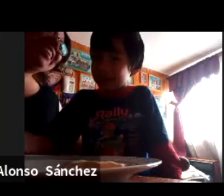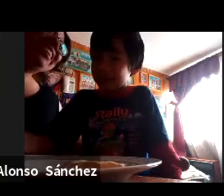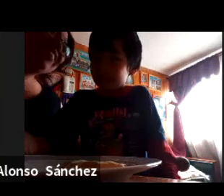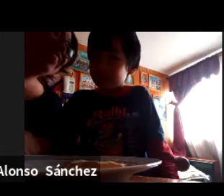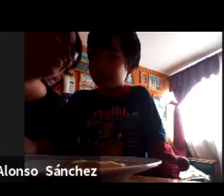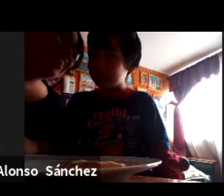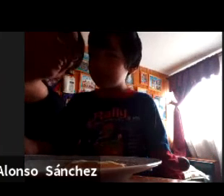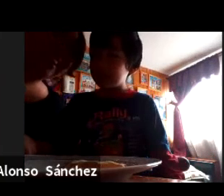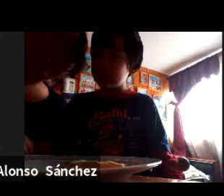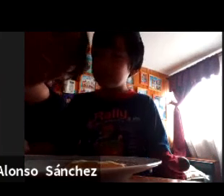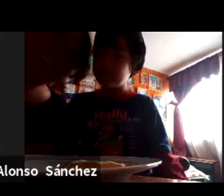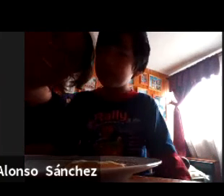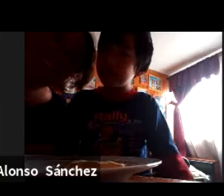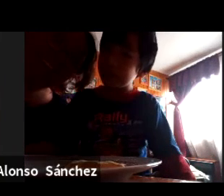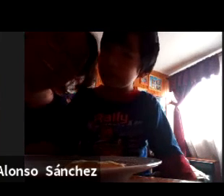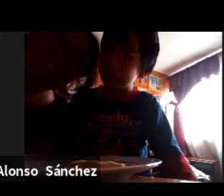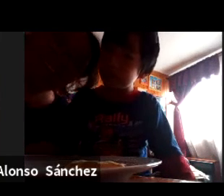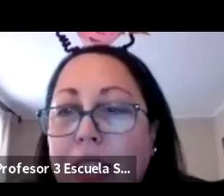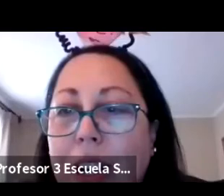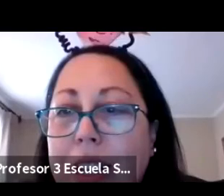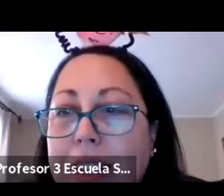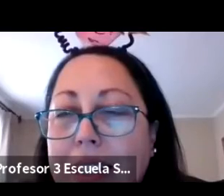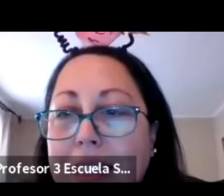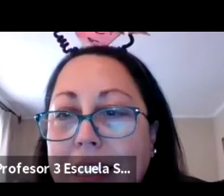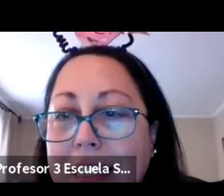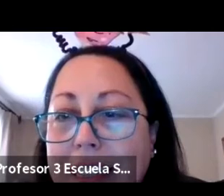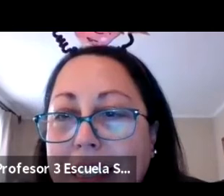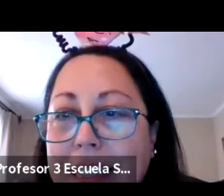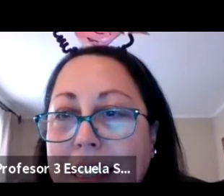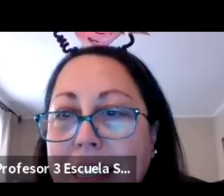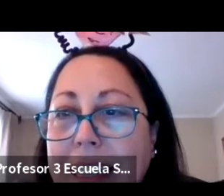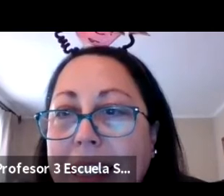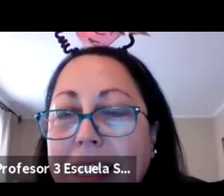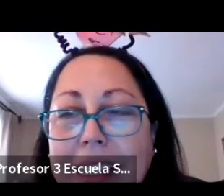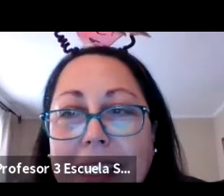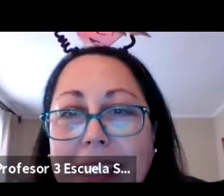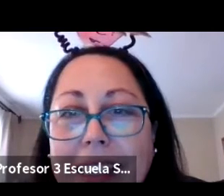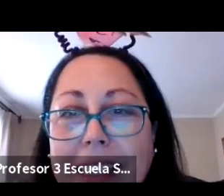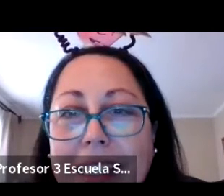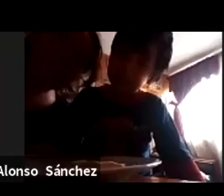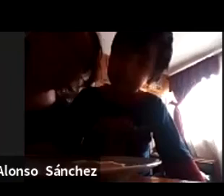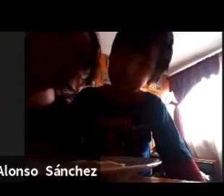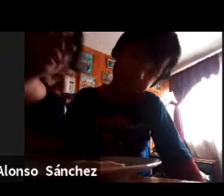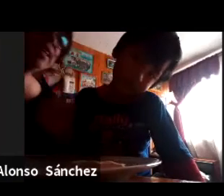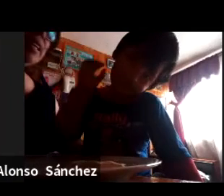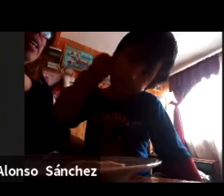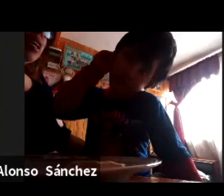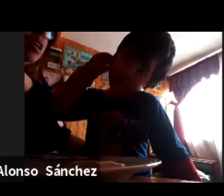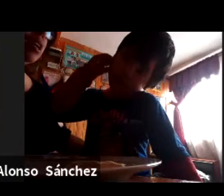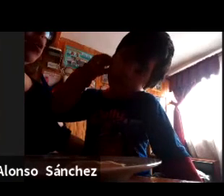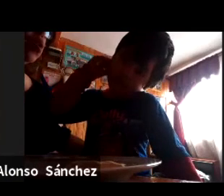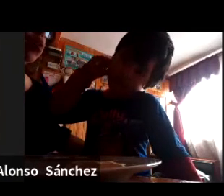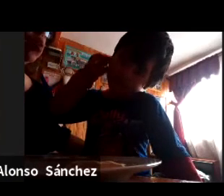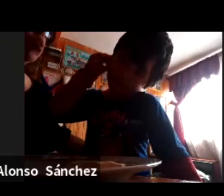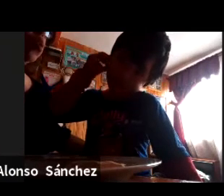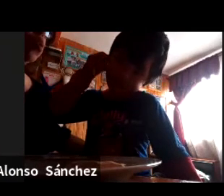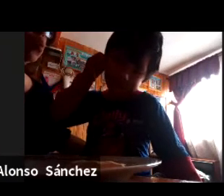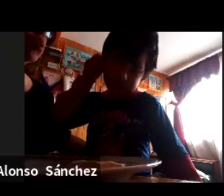ay! No, no. Pero tranquilo. No es la reina. ¿Quién es, Alonso? La rey, es el rey.